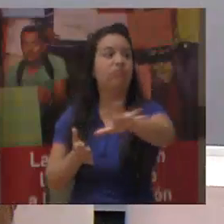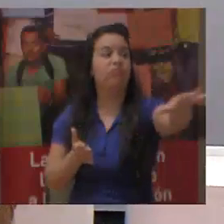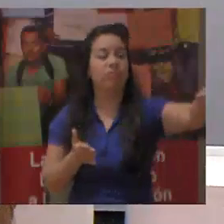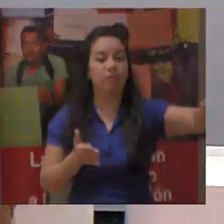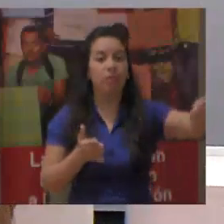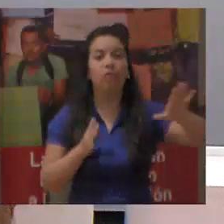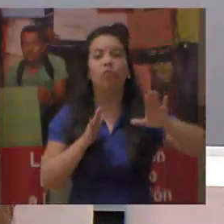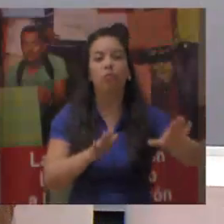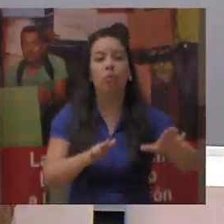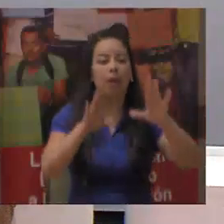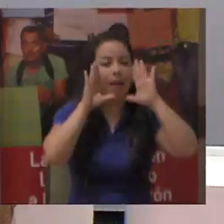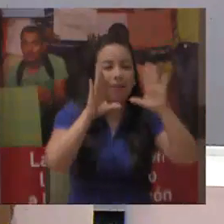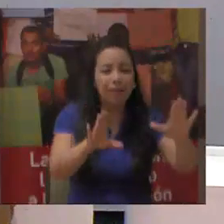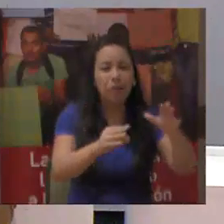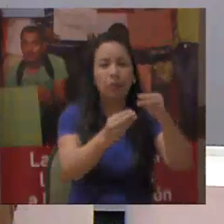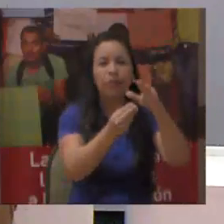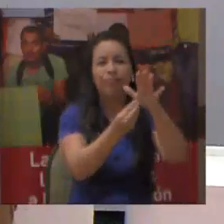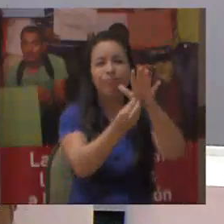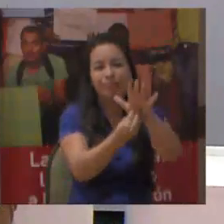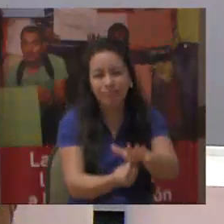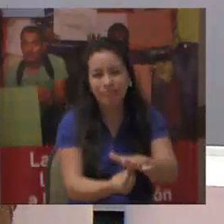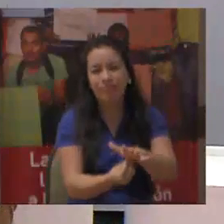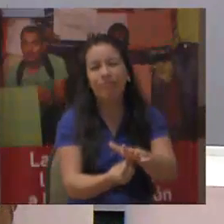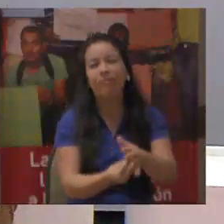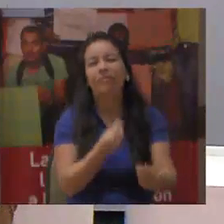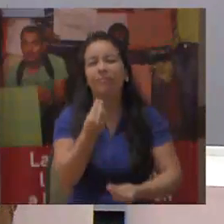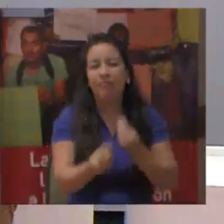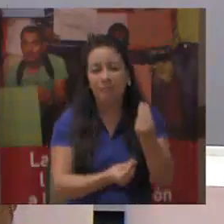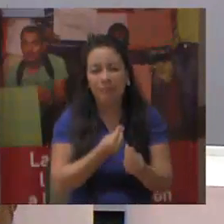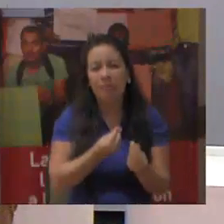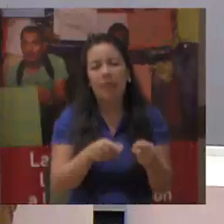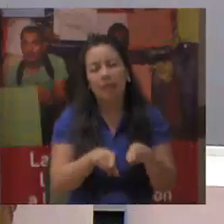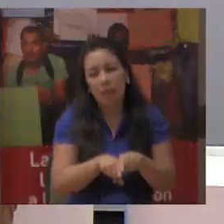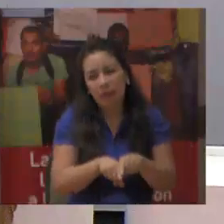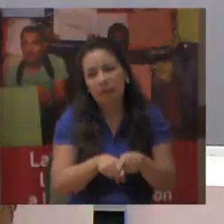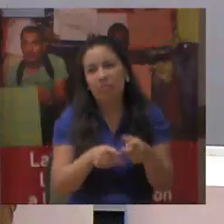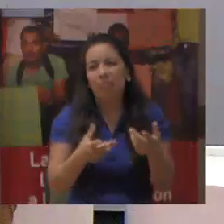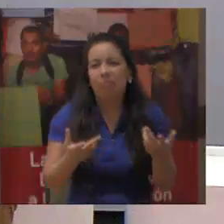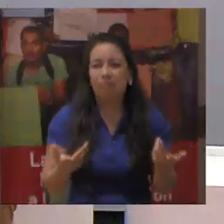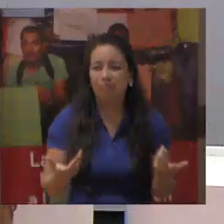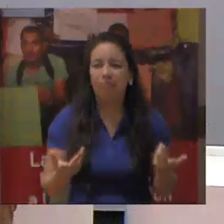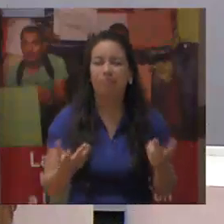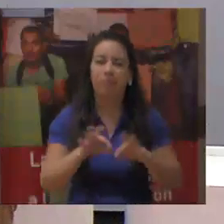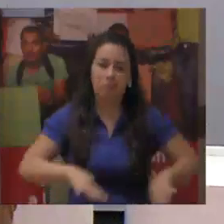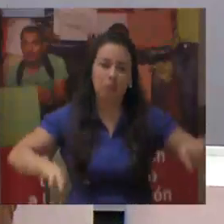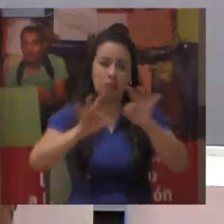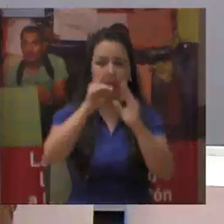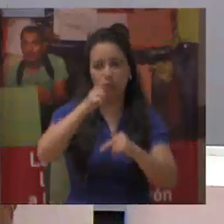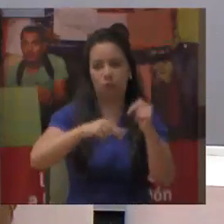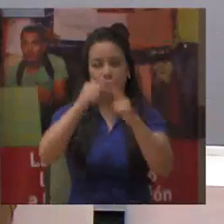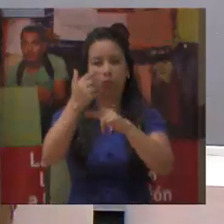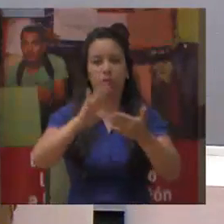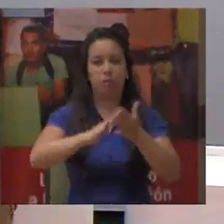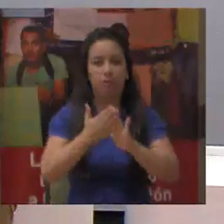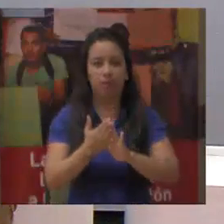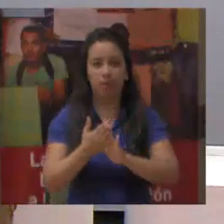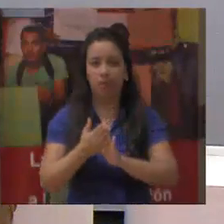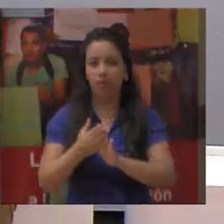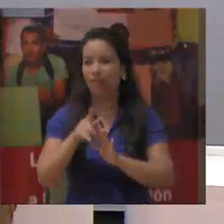atención vulnerable. Este es lo que yo creo, el verdadero mecanismo de aportarle a la construcción de paz, sin